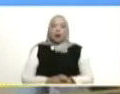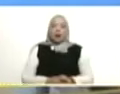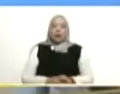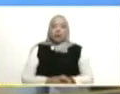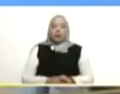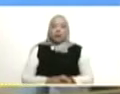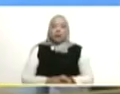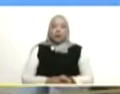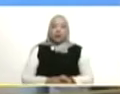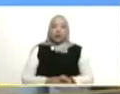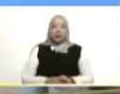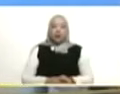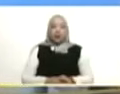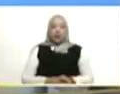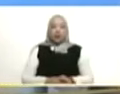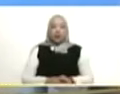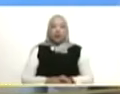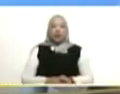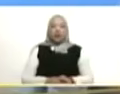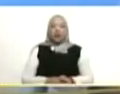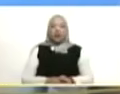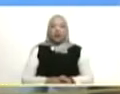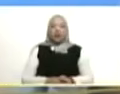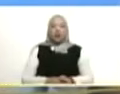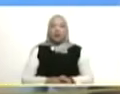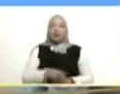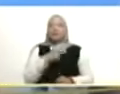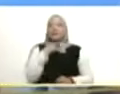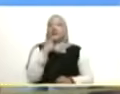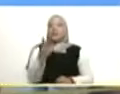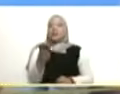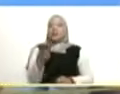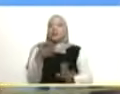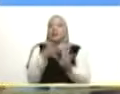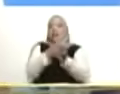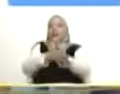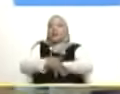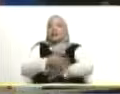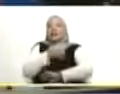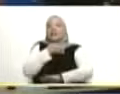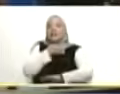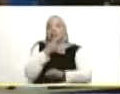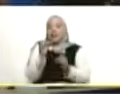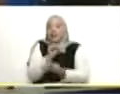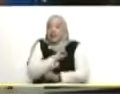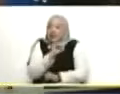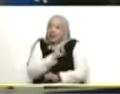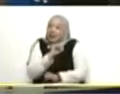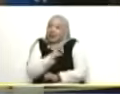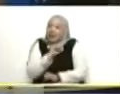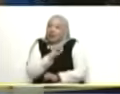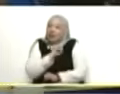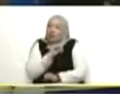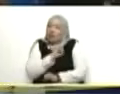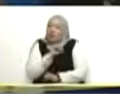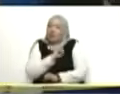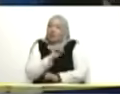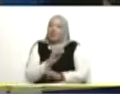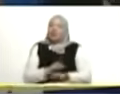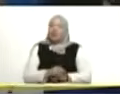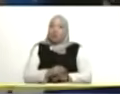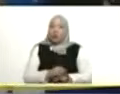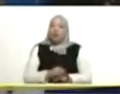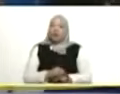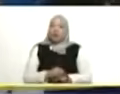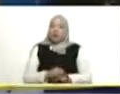¿Estás emocionada? Sí. ¿Se te fue la voz? Aquí la tengo. Aquí la tengo, aquí la tengo, ¿se